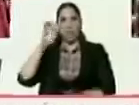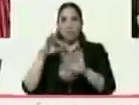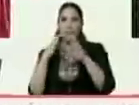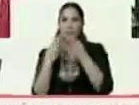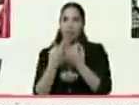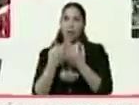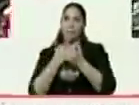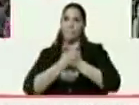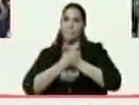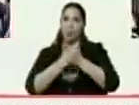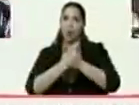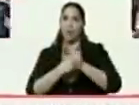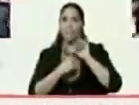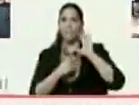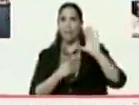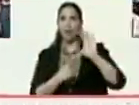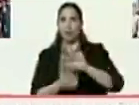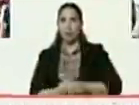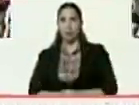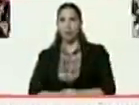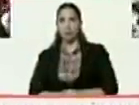amores de la patria.